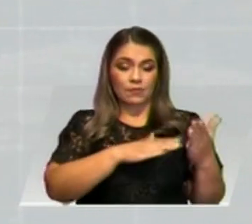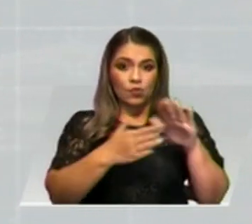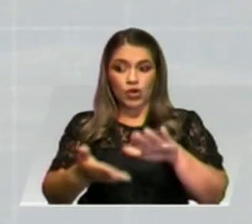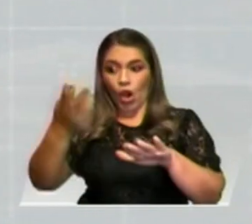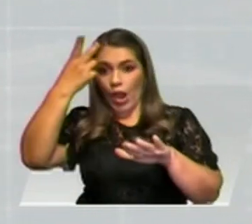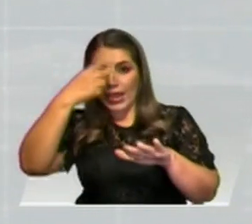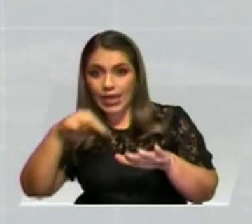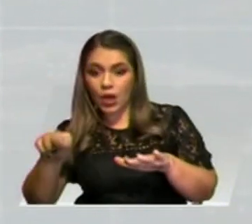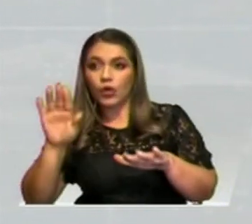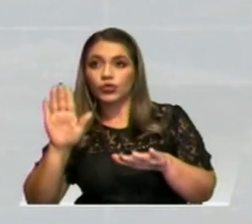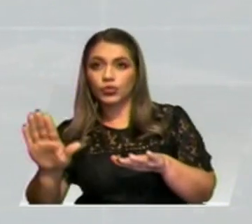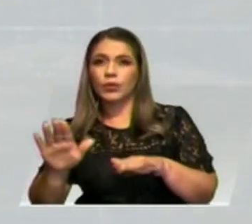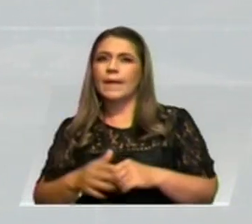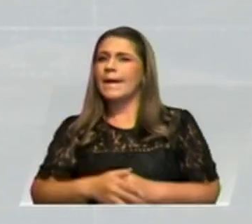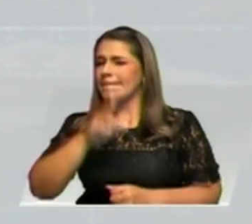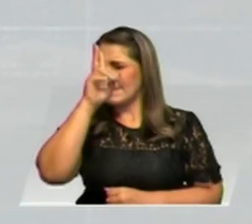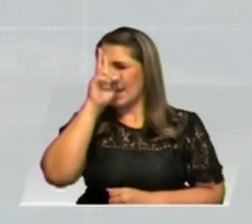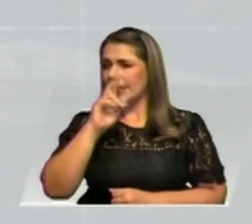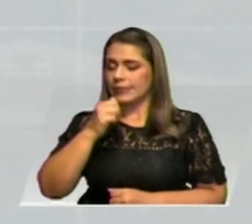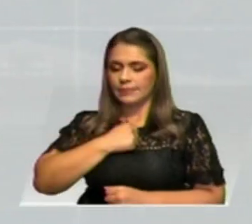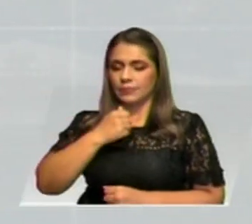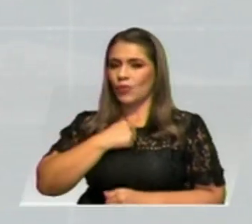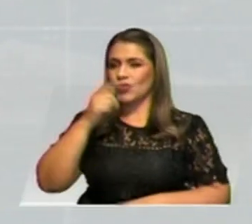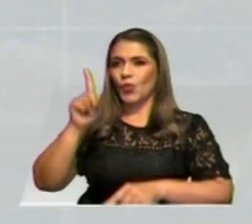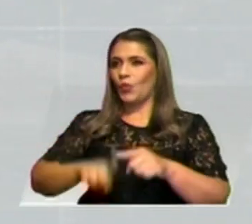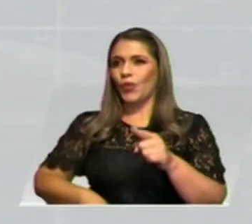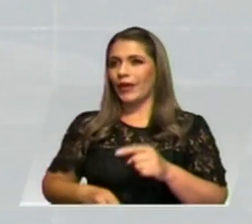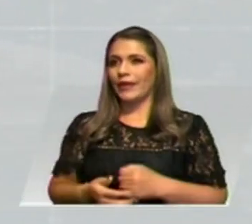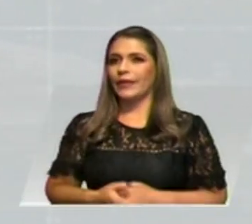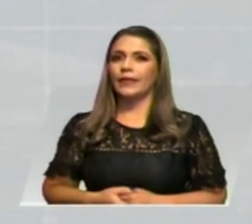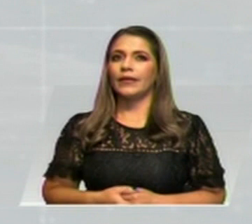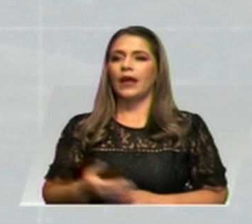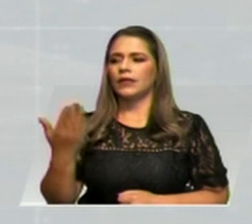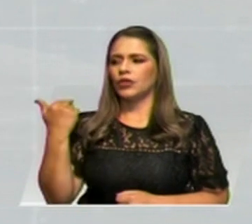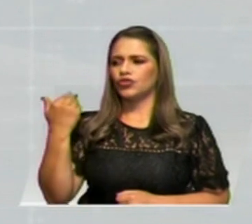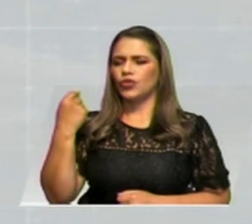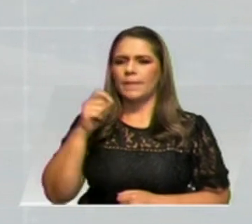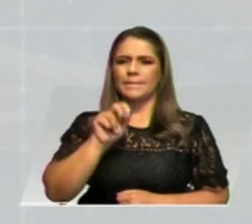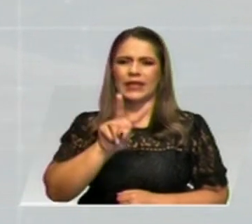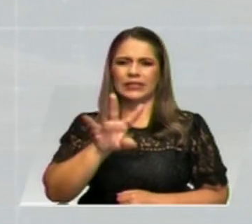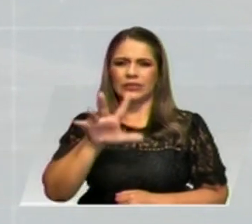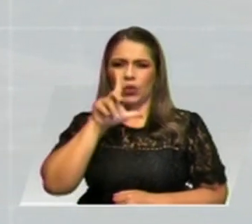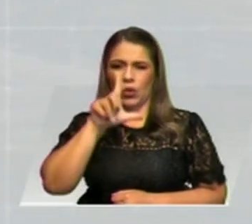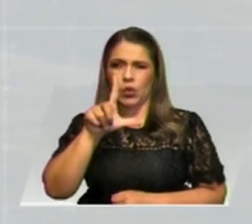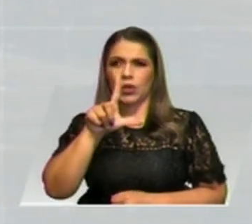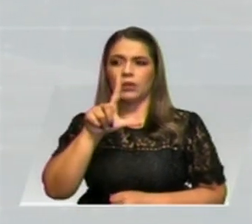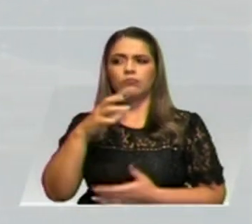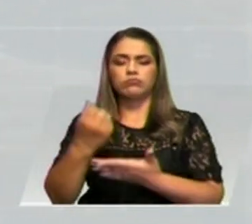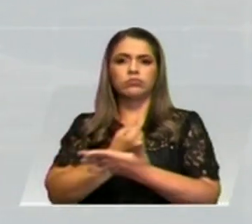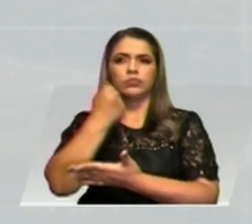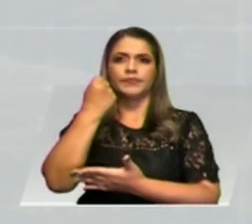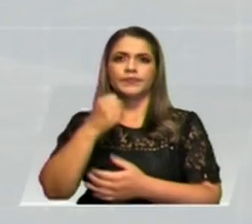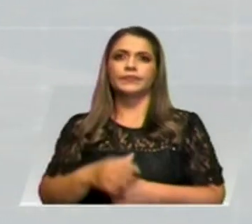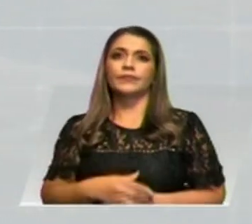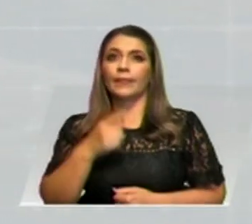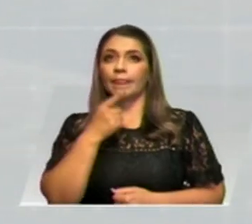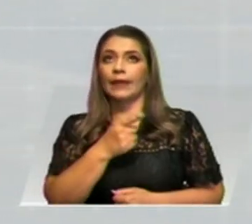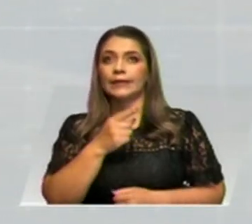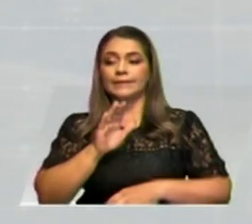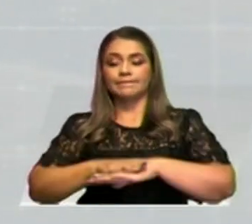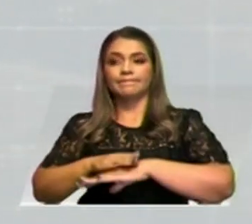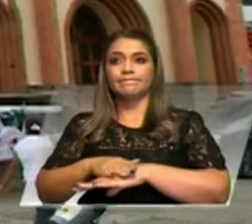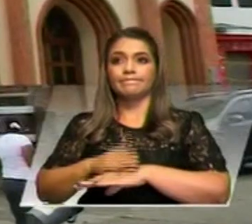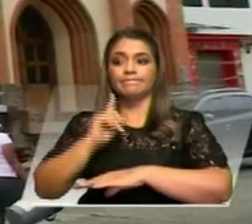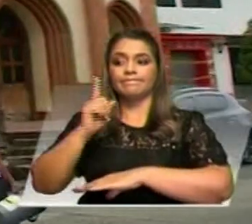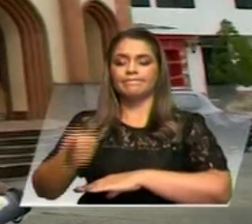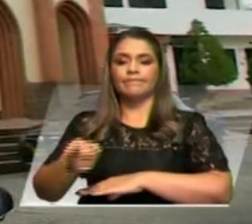que representaría una presunta inhabilidad tras la elección del 25 de julio de 2021. Este acto debe ser